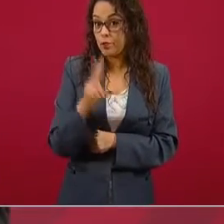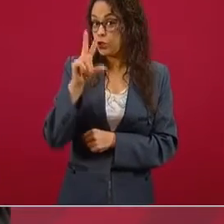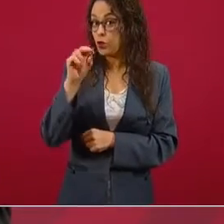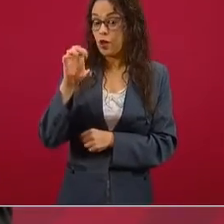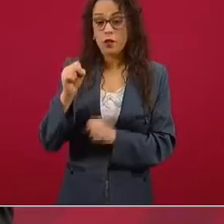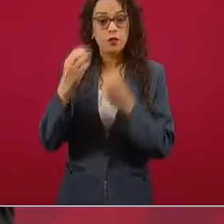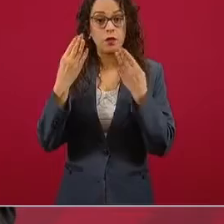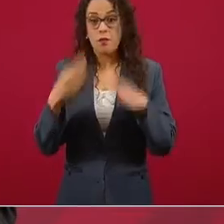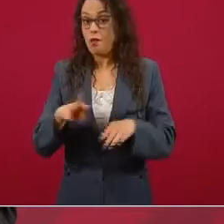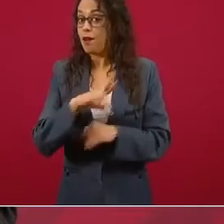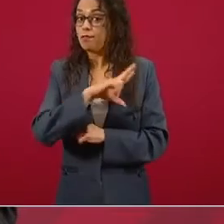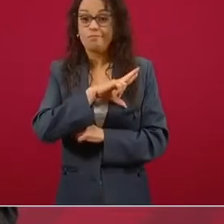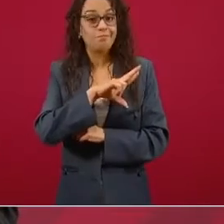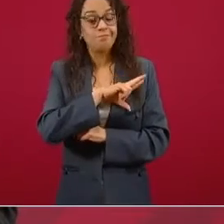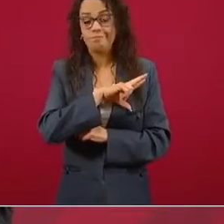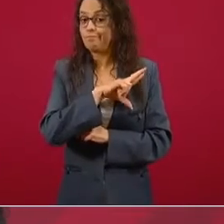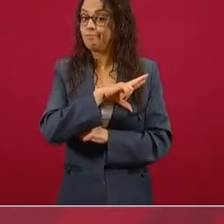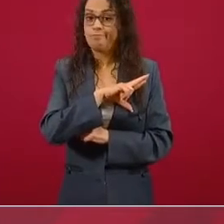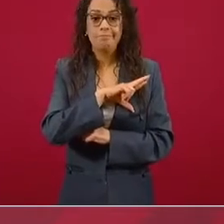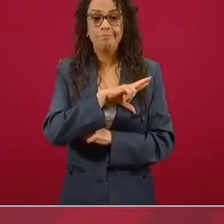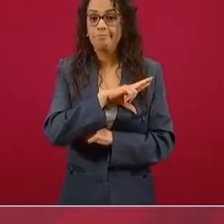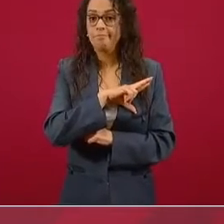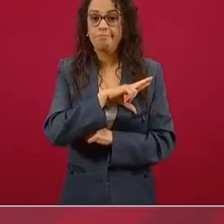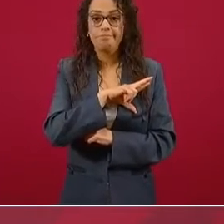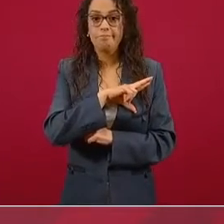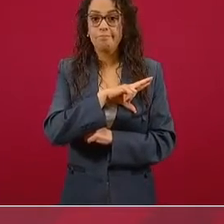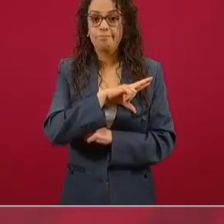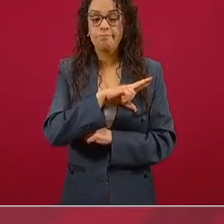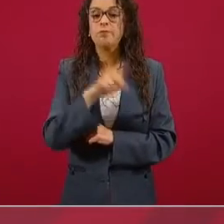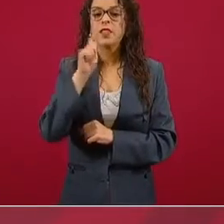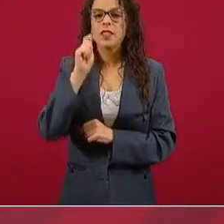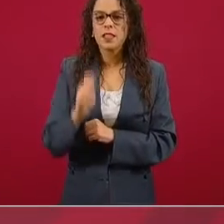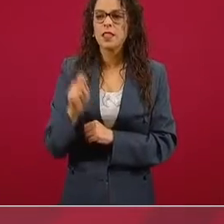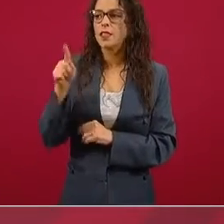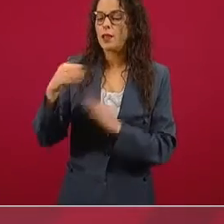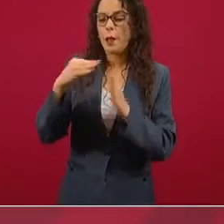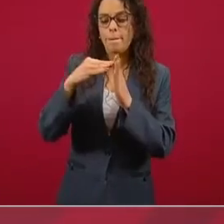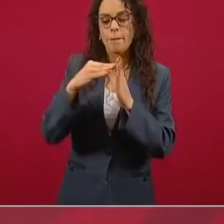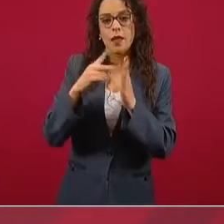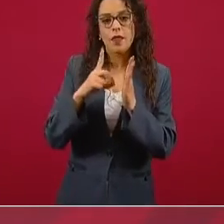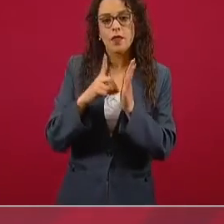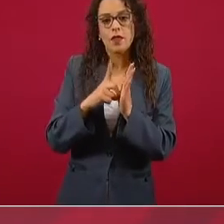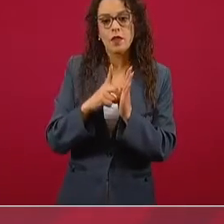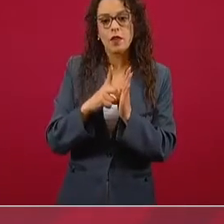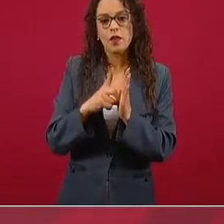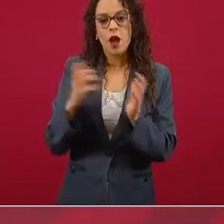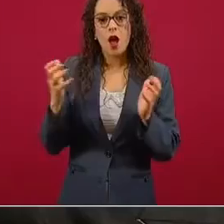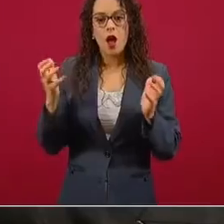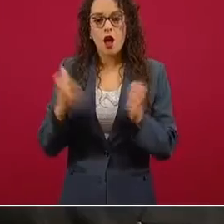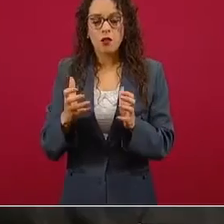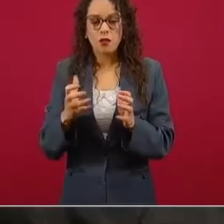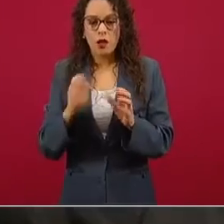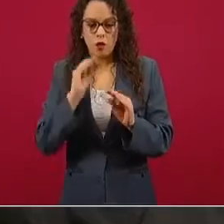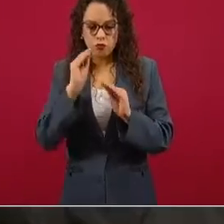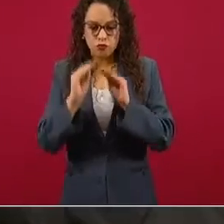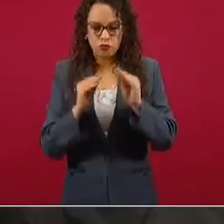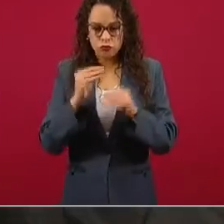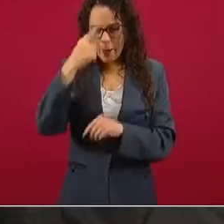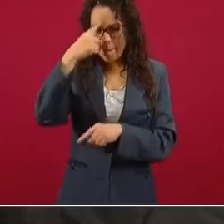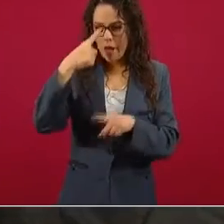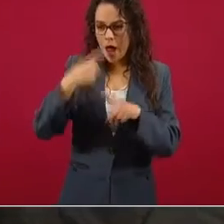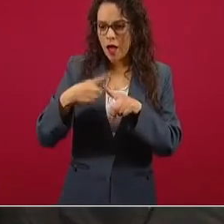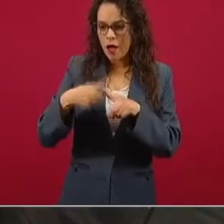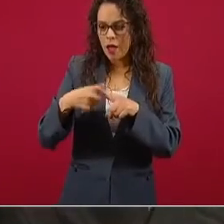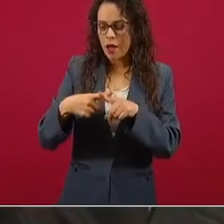comercial. Es un mecanismo que se estableció para apoyar a pequeñas